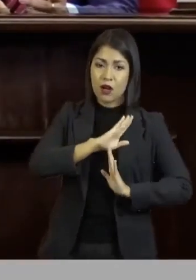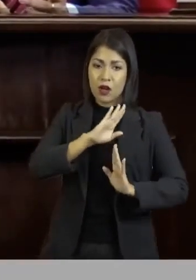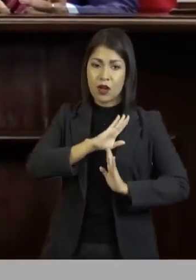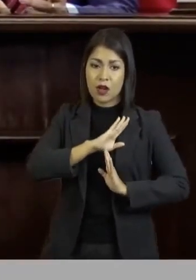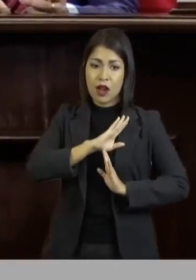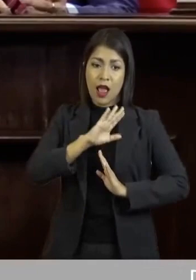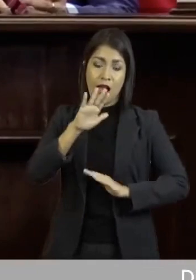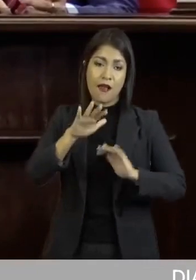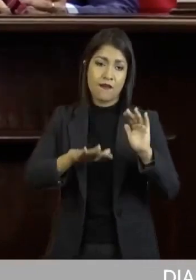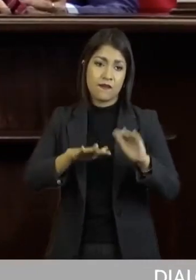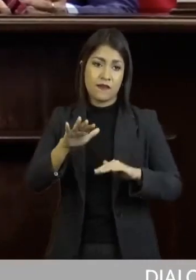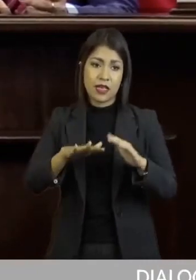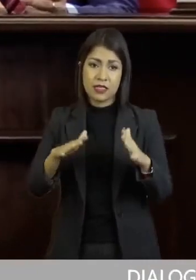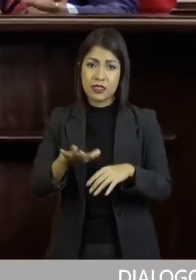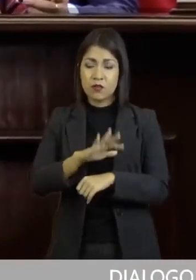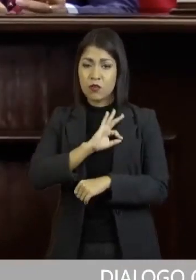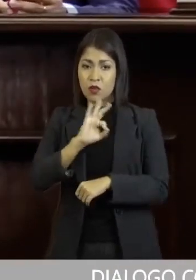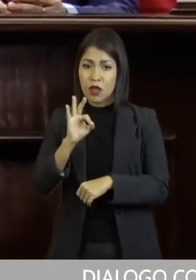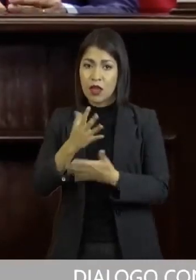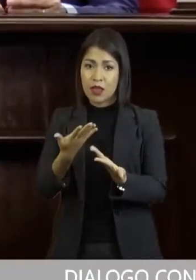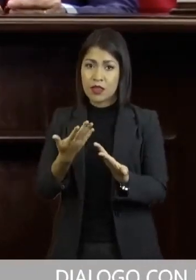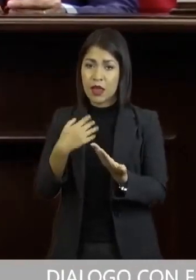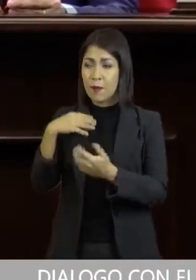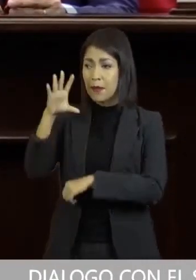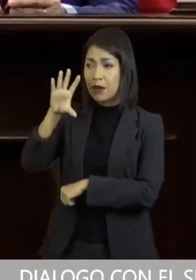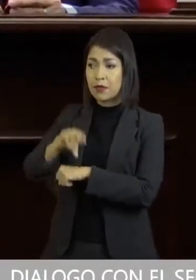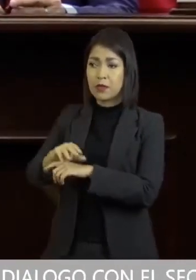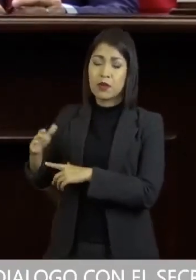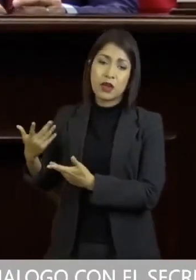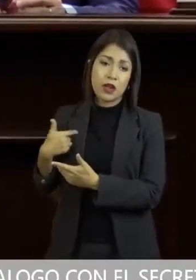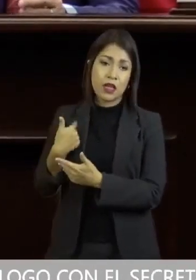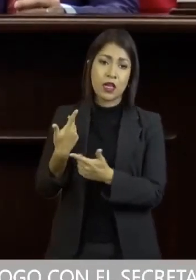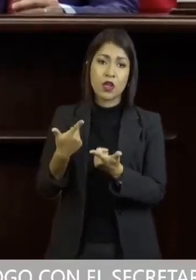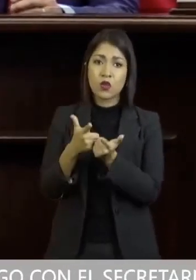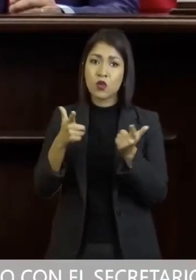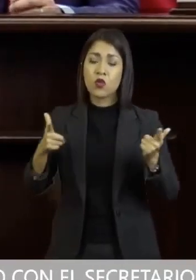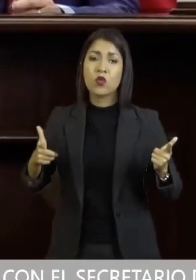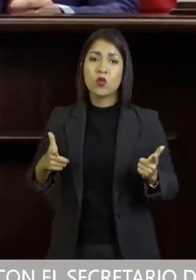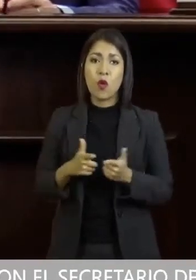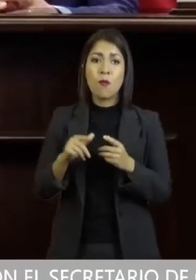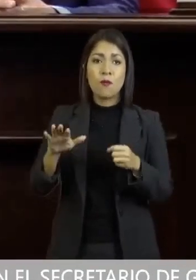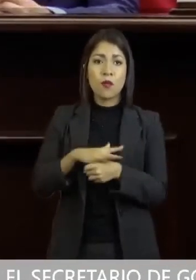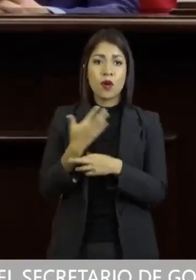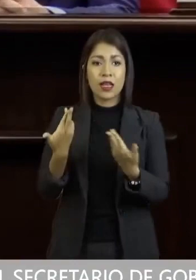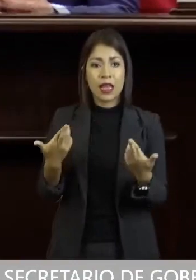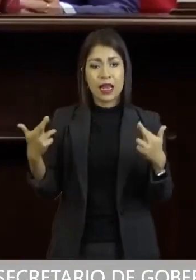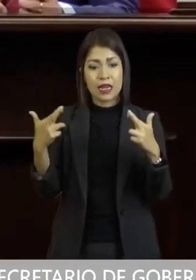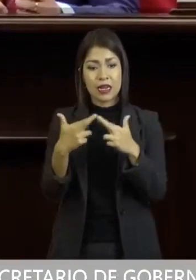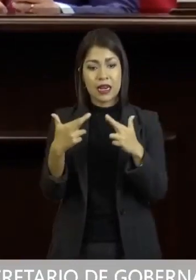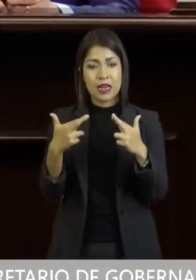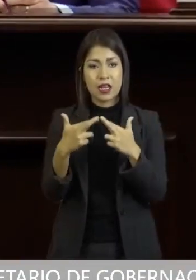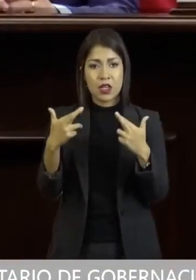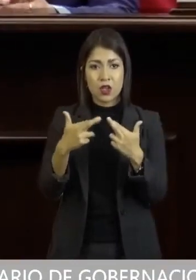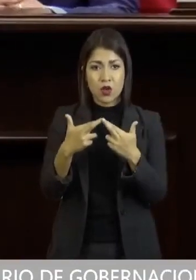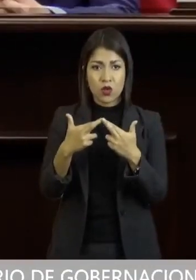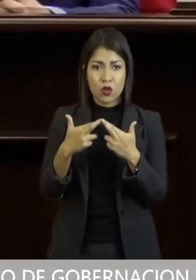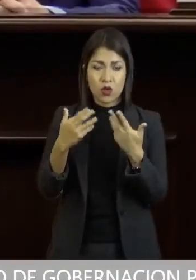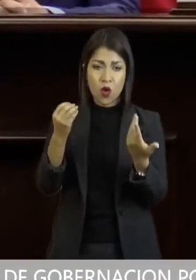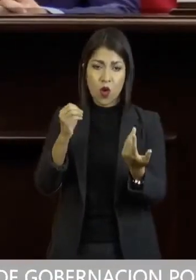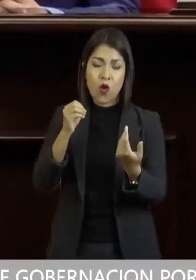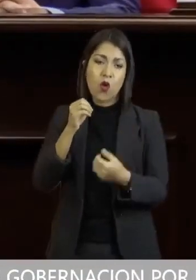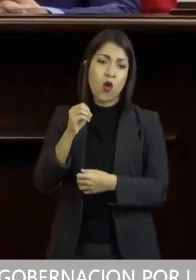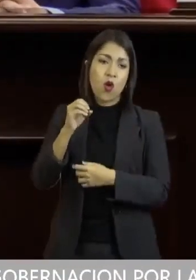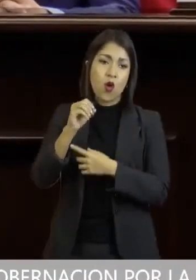convoy era gracias a la intervención de las iglesias, del obispo